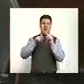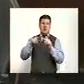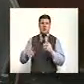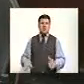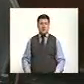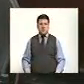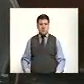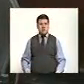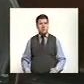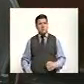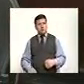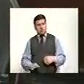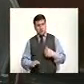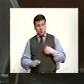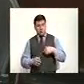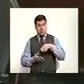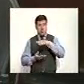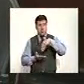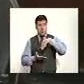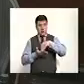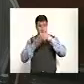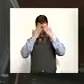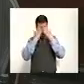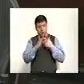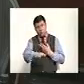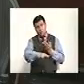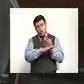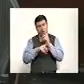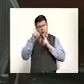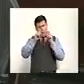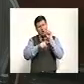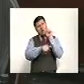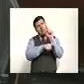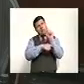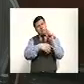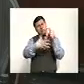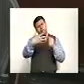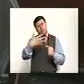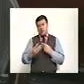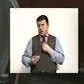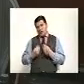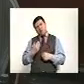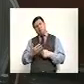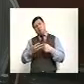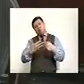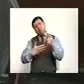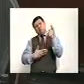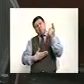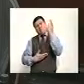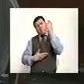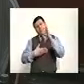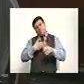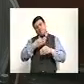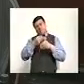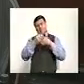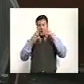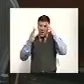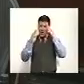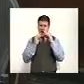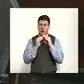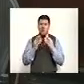las observaciones que la oposición o los analistas y críticos hagamos sobre la implementación del